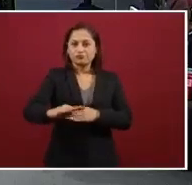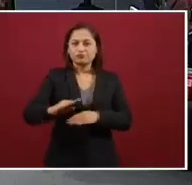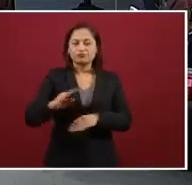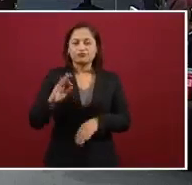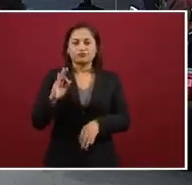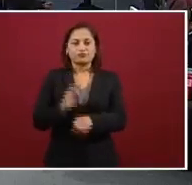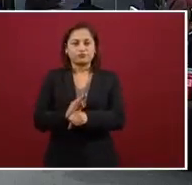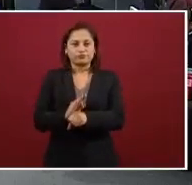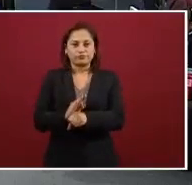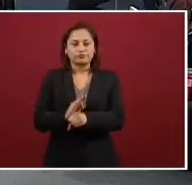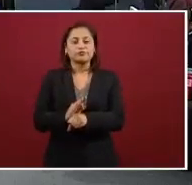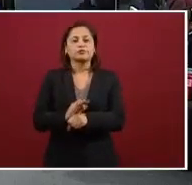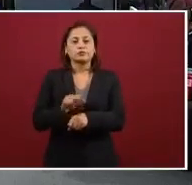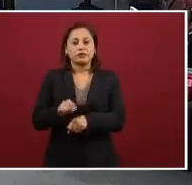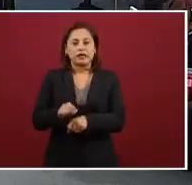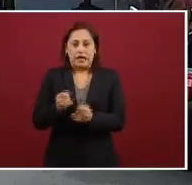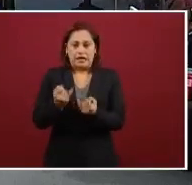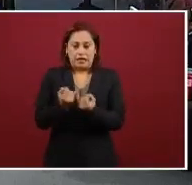aquí, porque